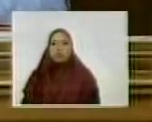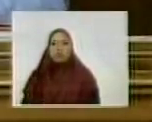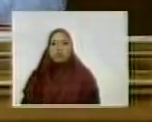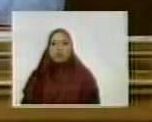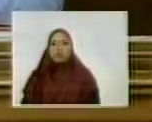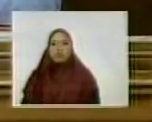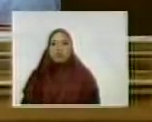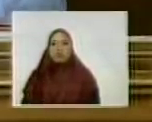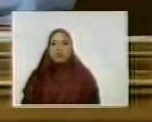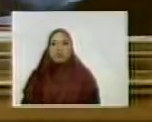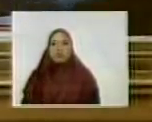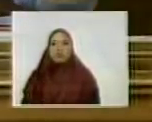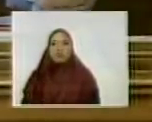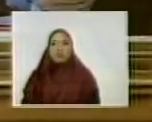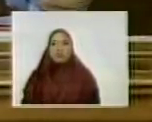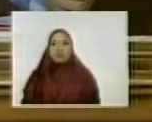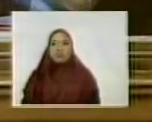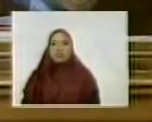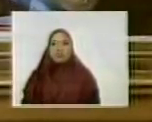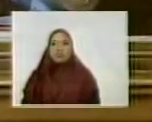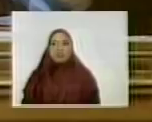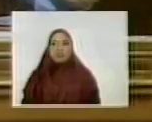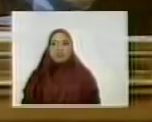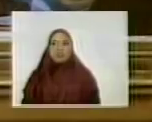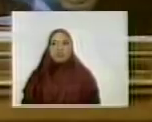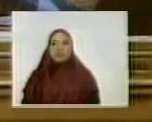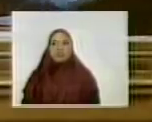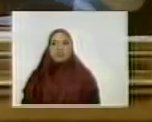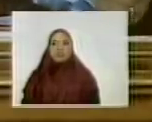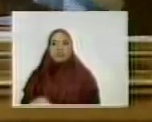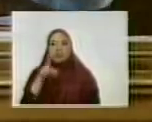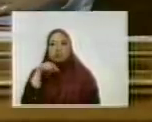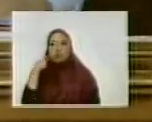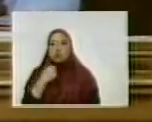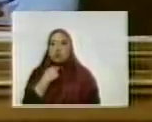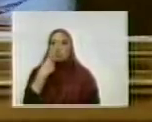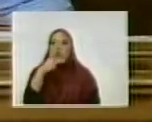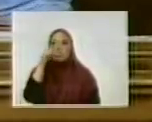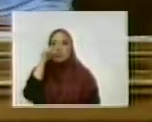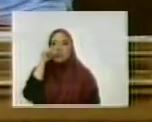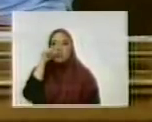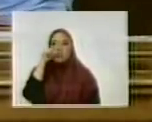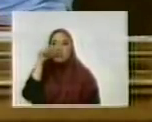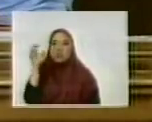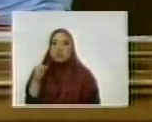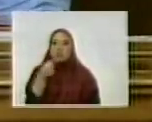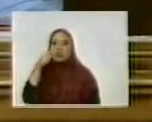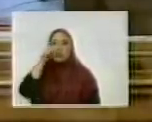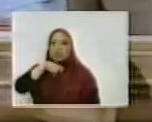Y sí, también estaba, y los atropellaban. Y levantó su voz